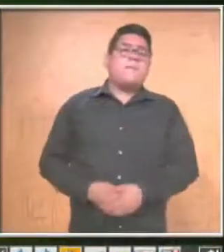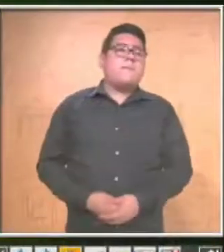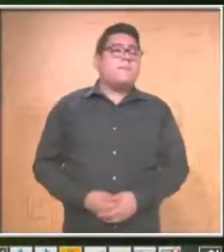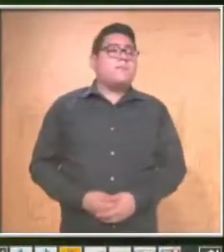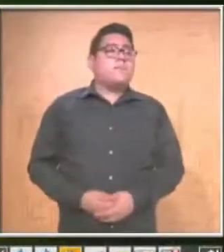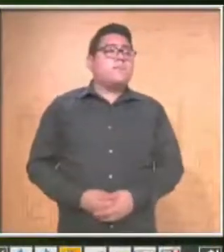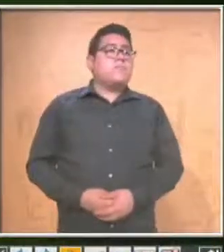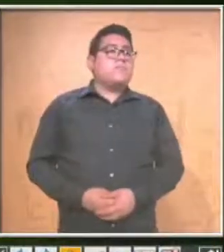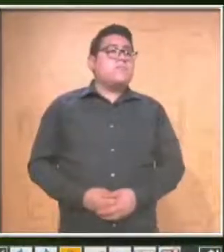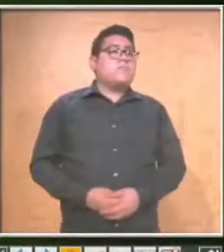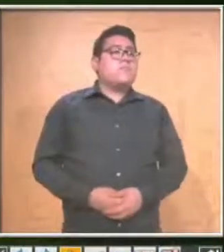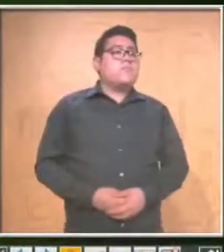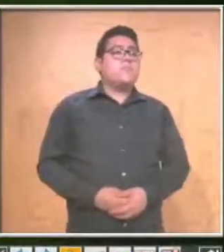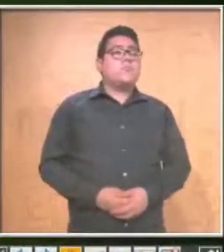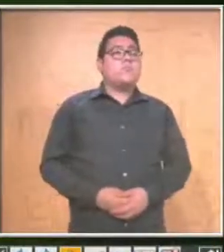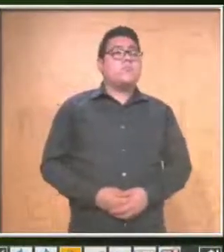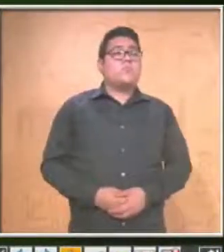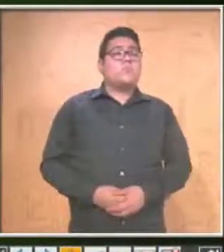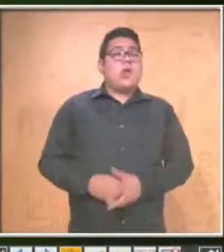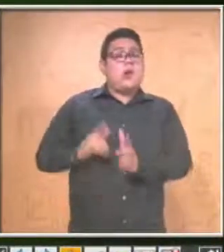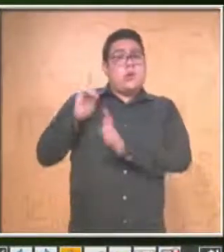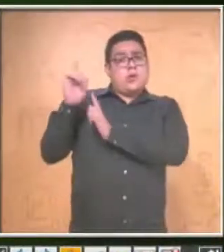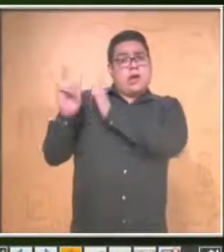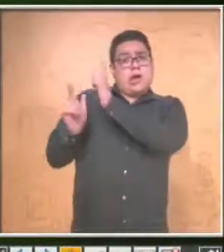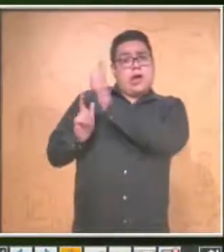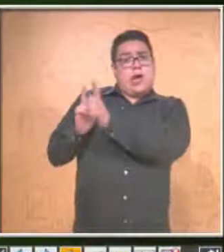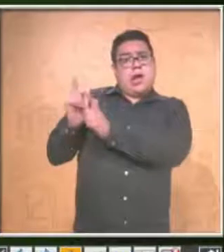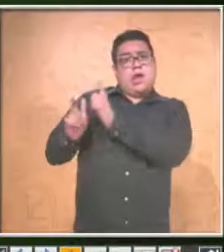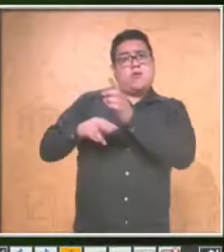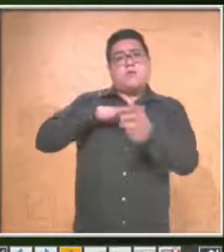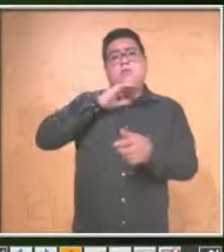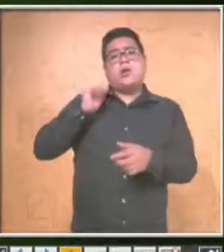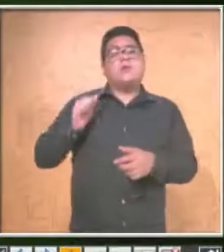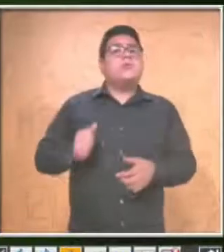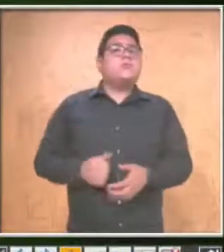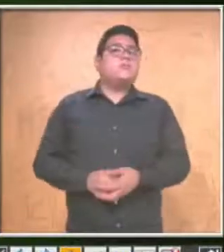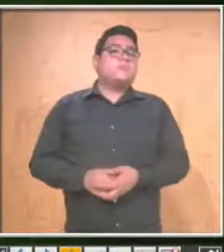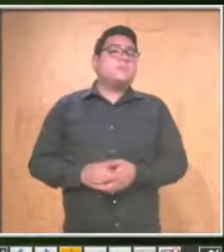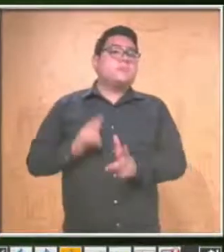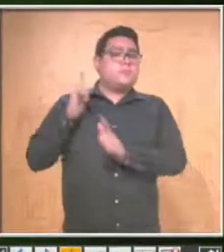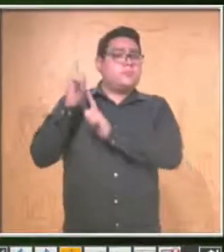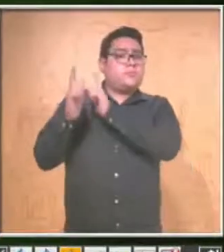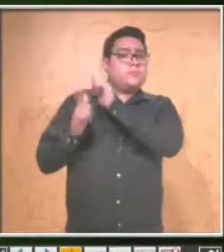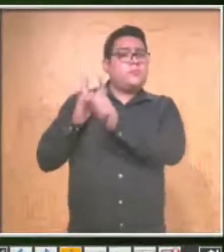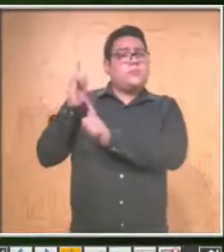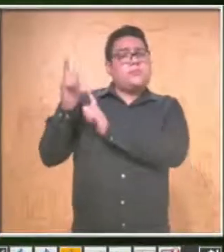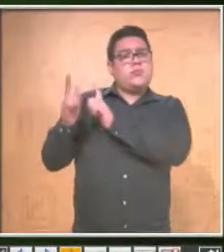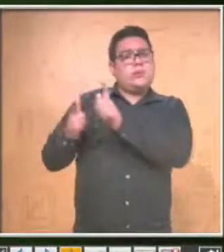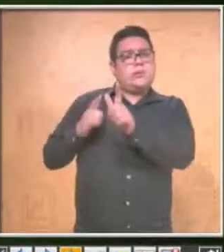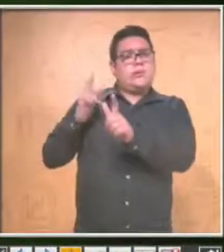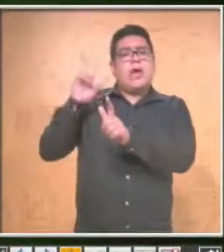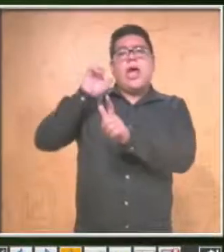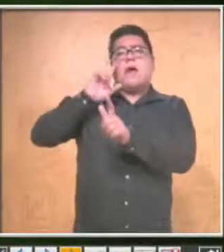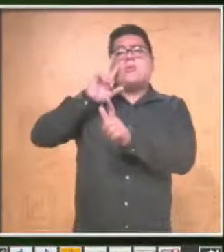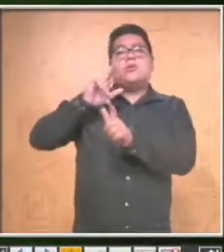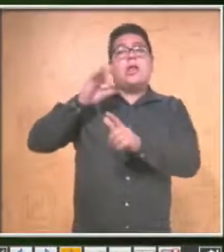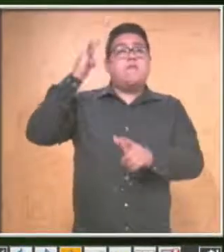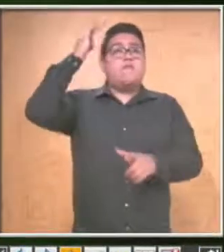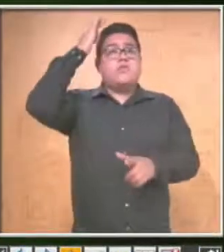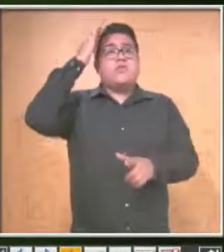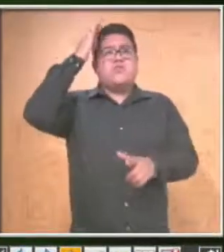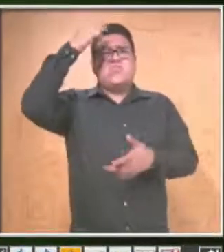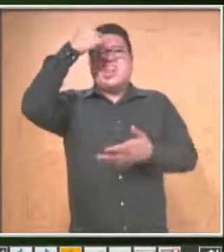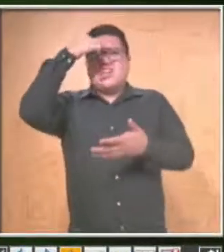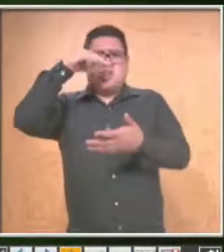culturas. En el caso de los griegos y los romanos, los griegos ofrecen al mundo la filosofía propia de